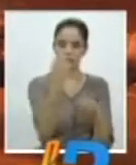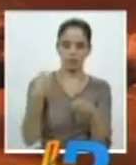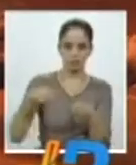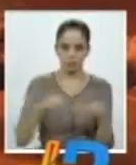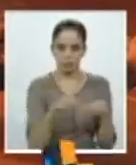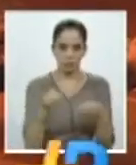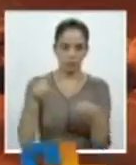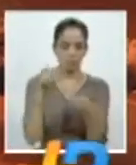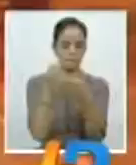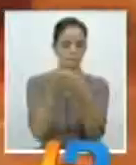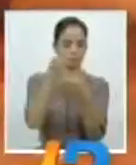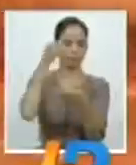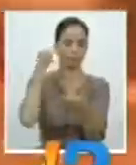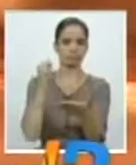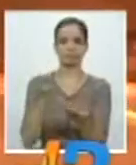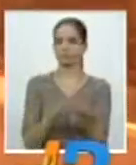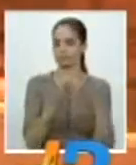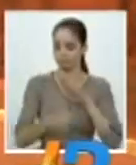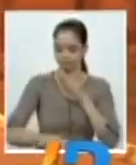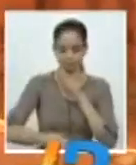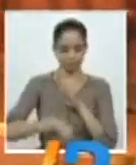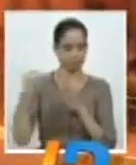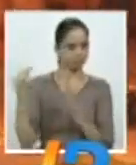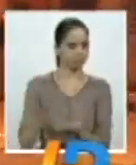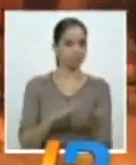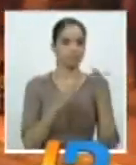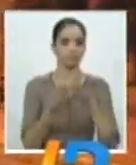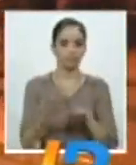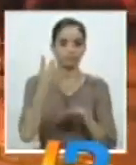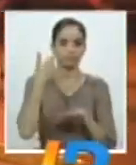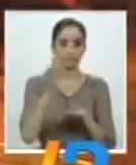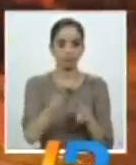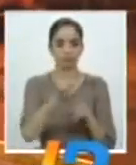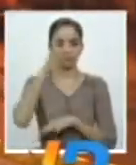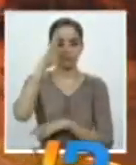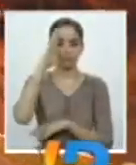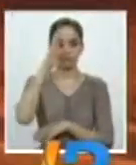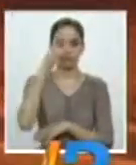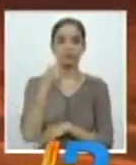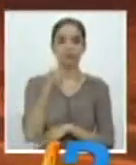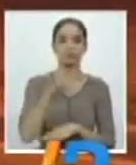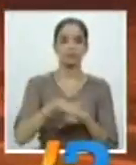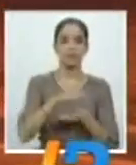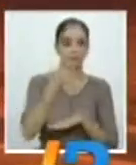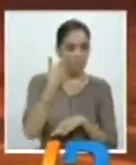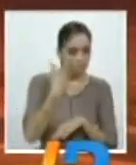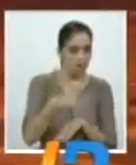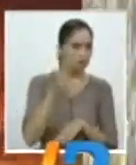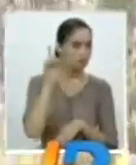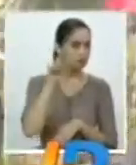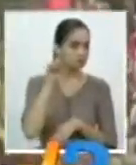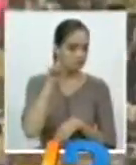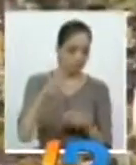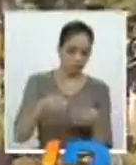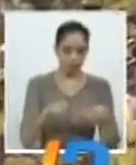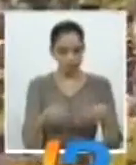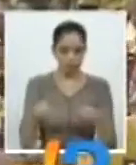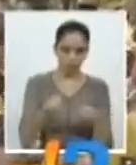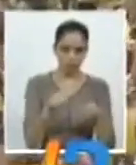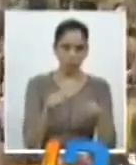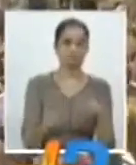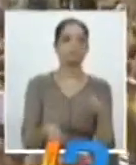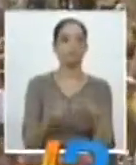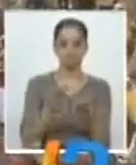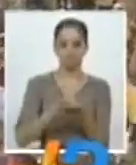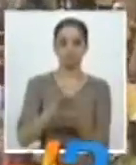El fuerte impacto le quitó la vida de inmediato. Según las autoridades, el hombre estaría conduciendo en estado de embriaguez. También en